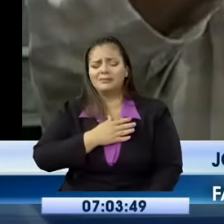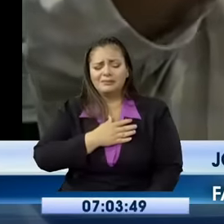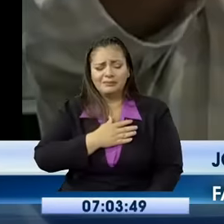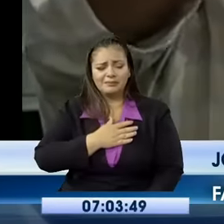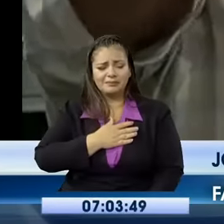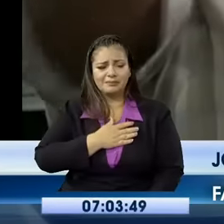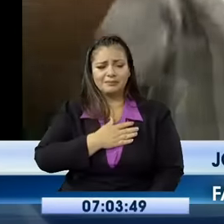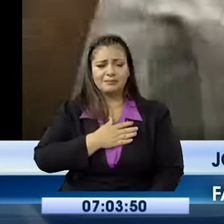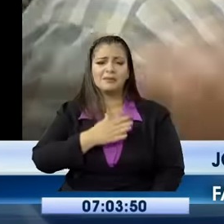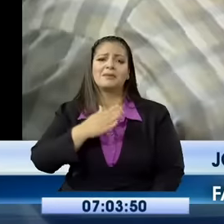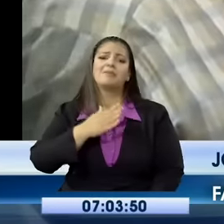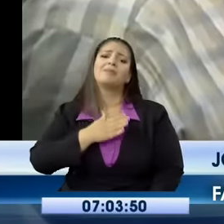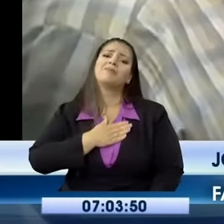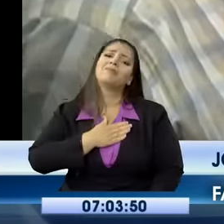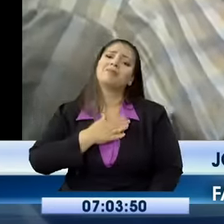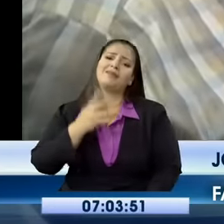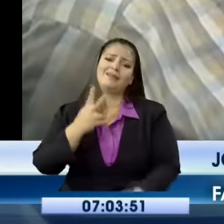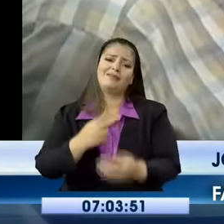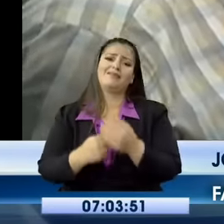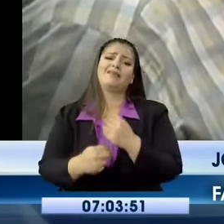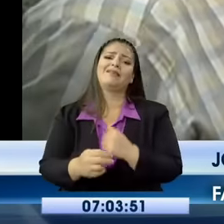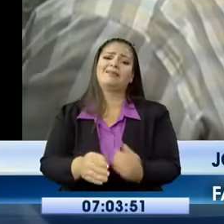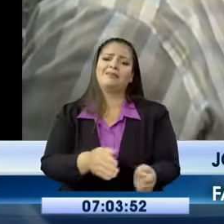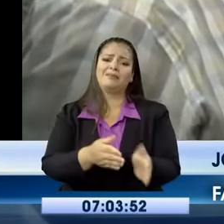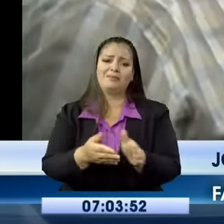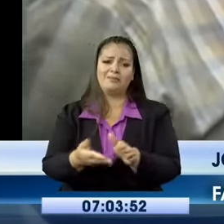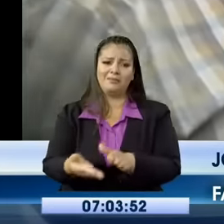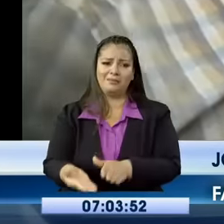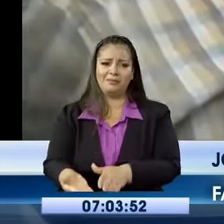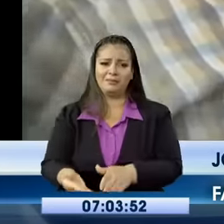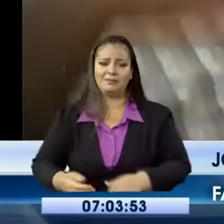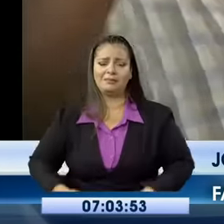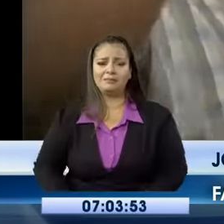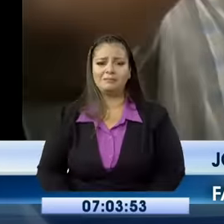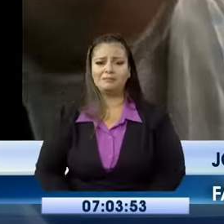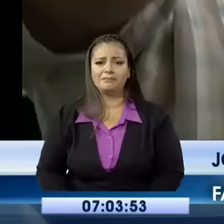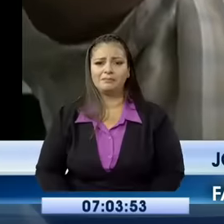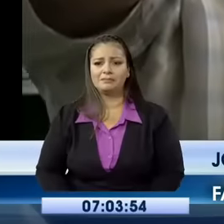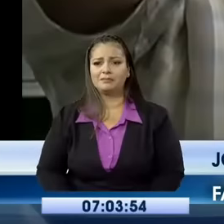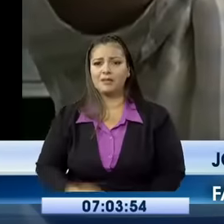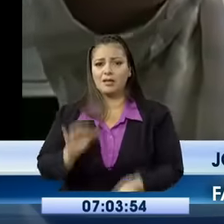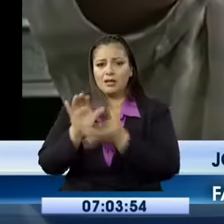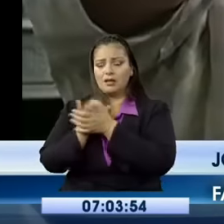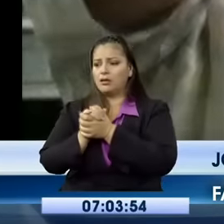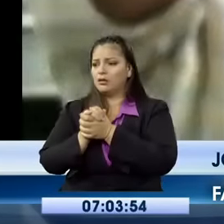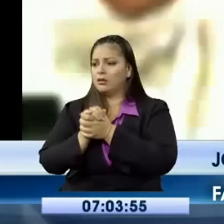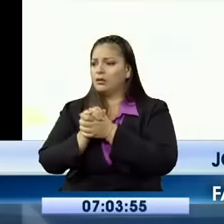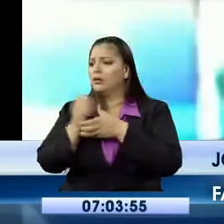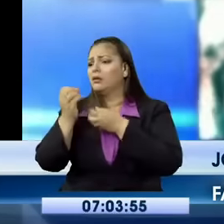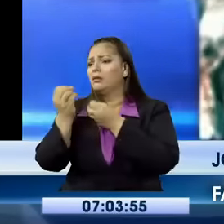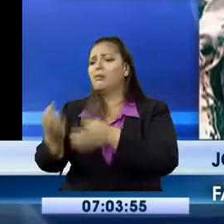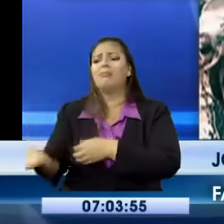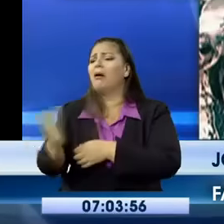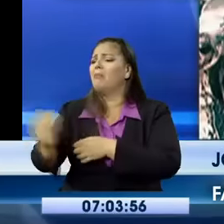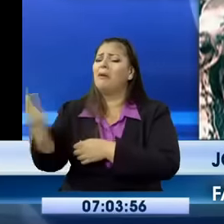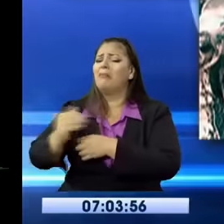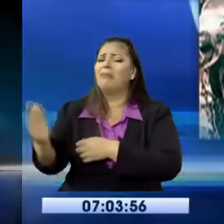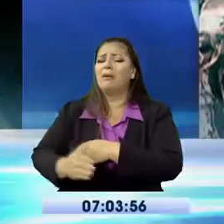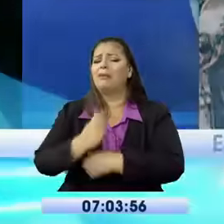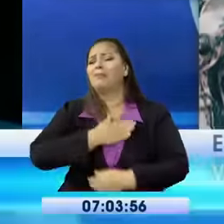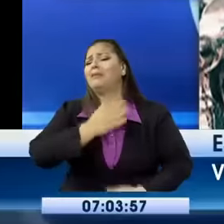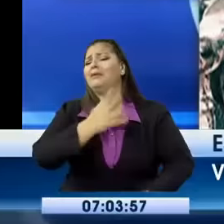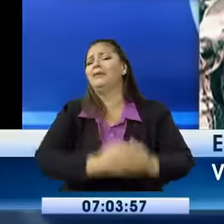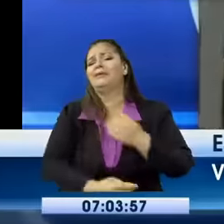peor he dicho mi esposa ví Vámonos un accidente carro que venía